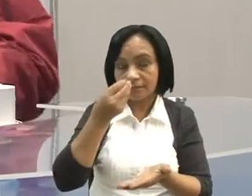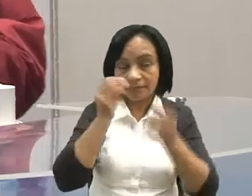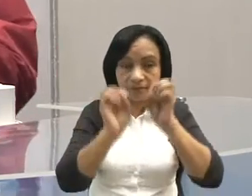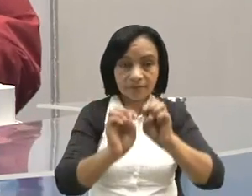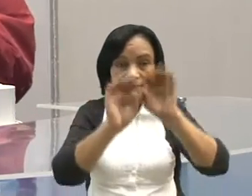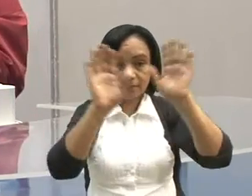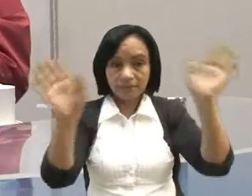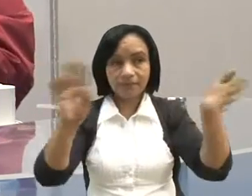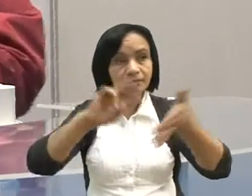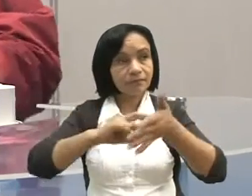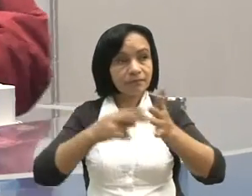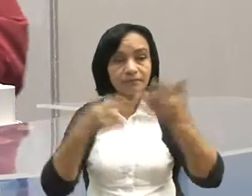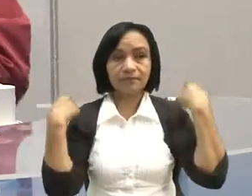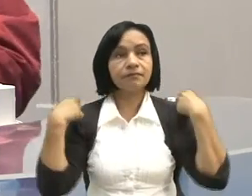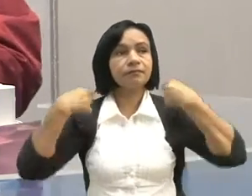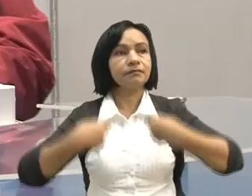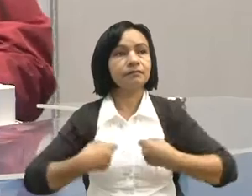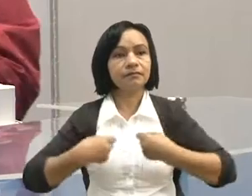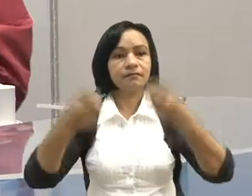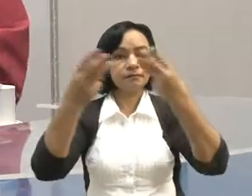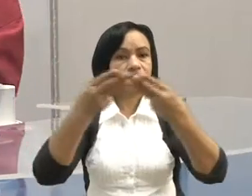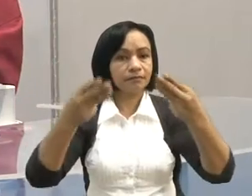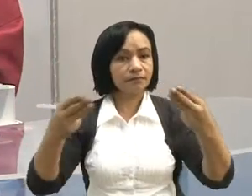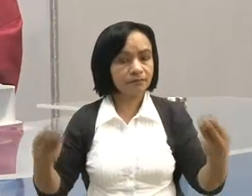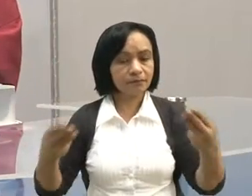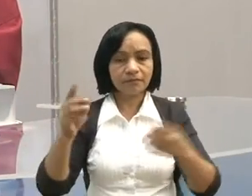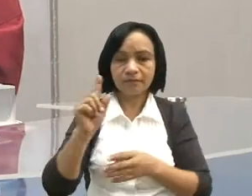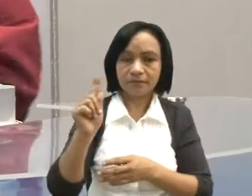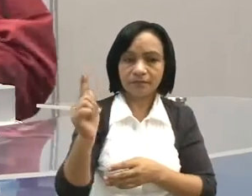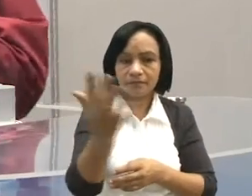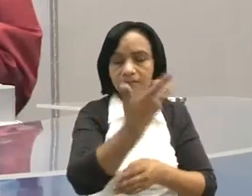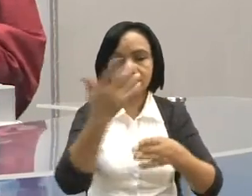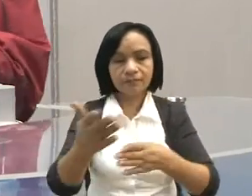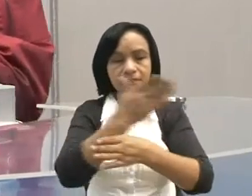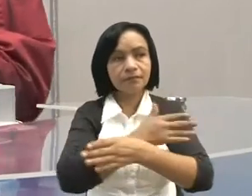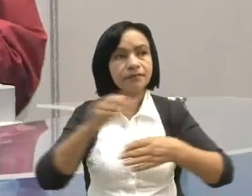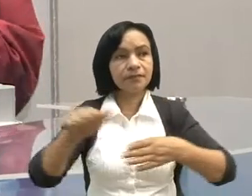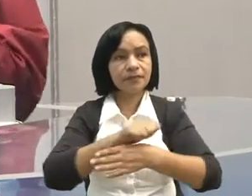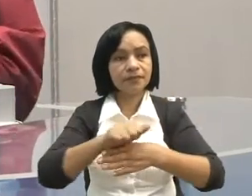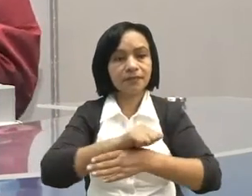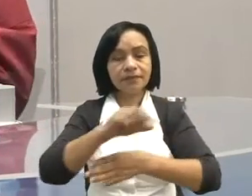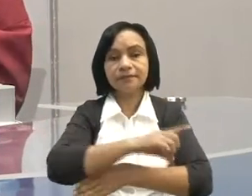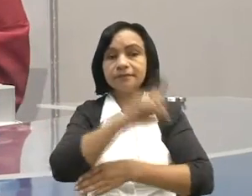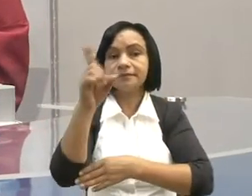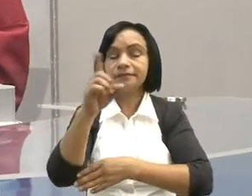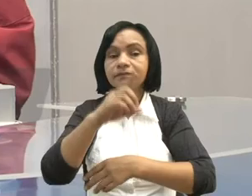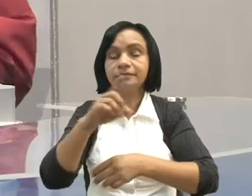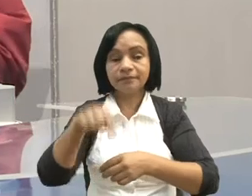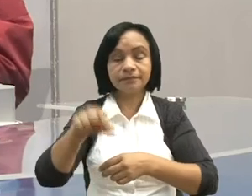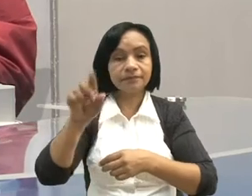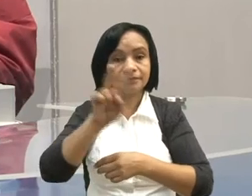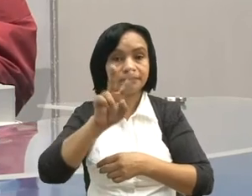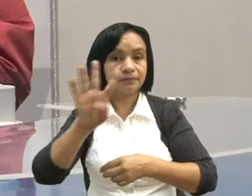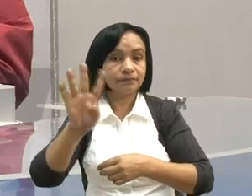todo lo que significaba la mochila, los materiales, todo ese preparatorio, para desde el primer día de clase, desde hoy 24 de enero,